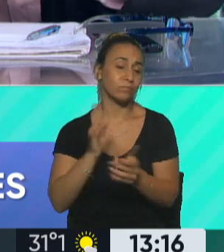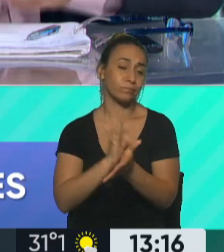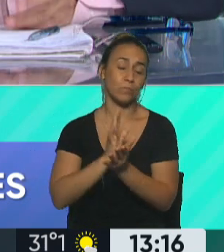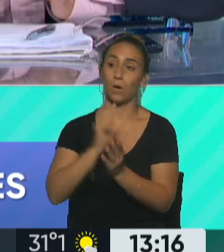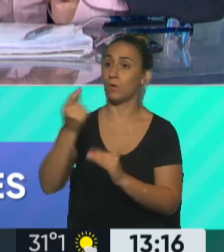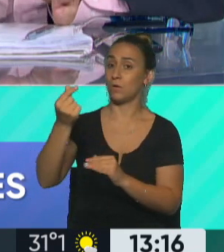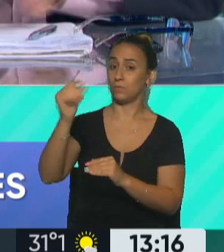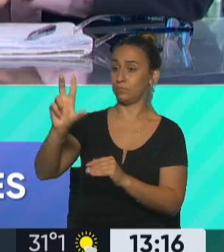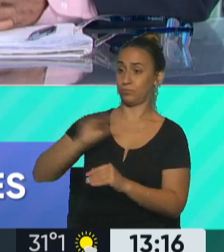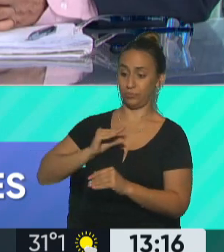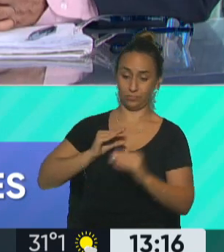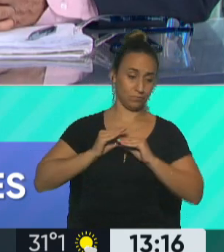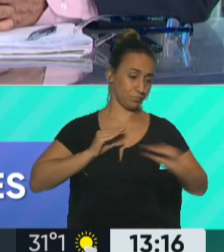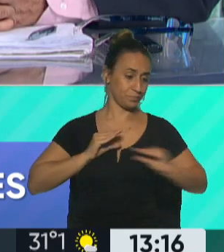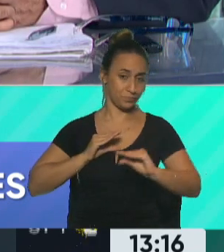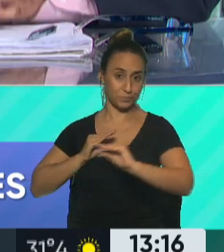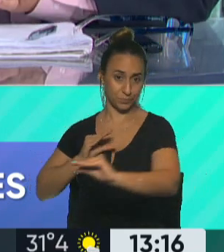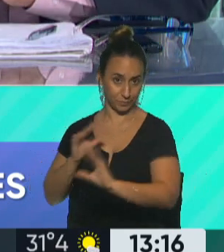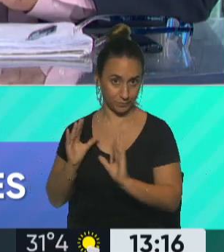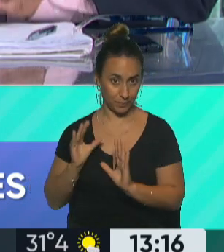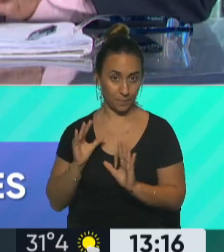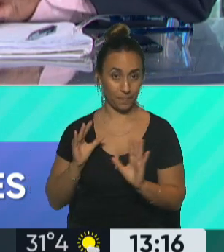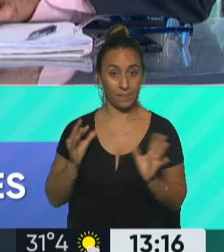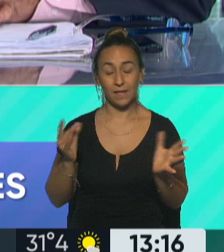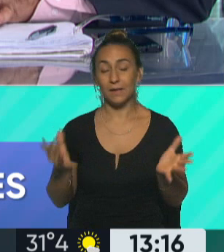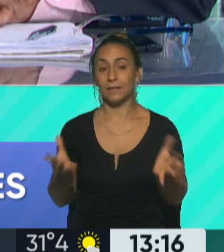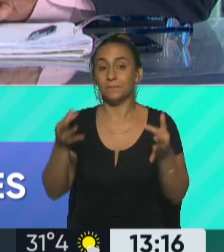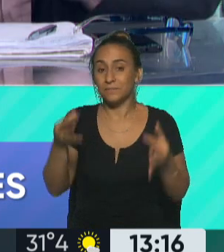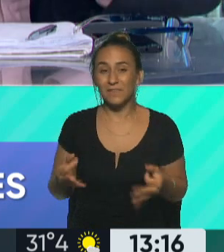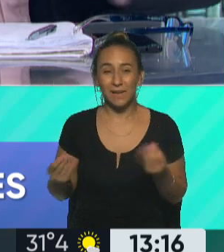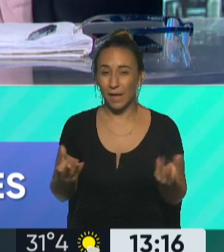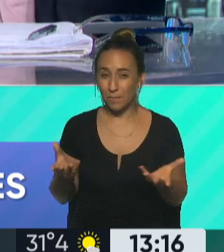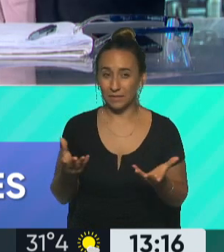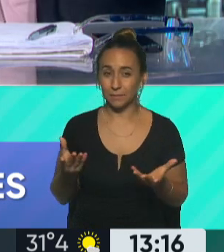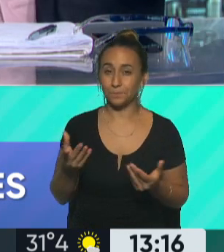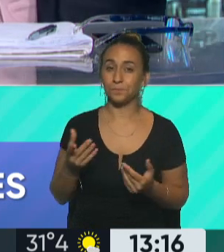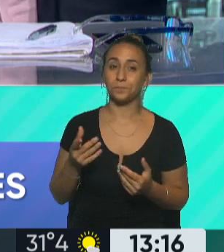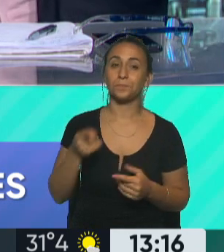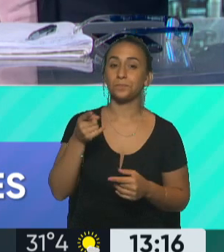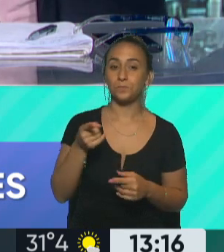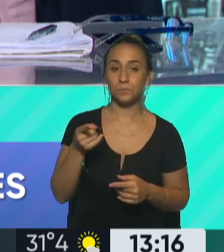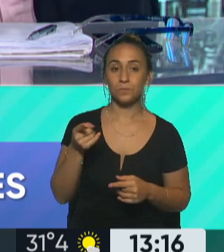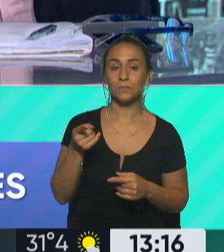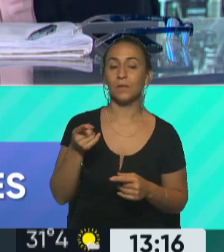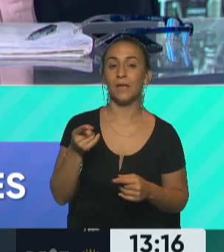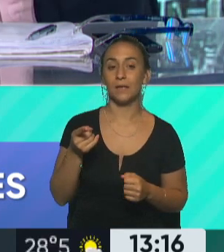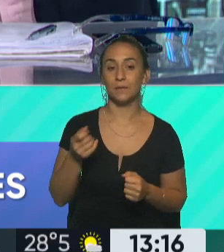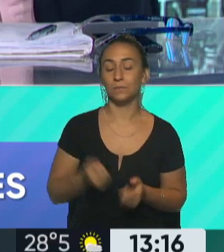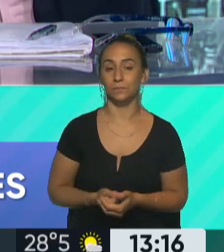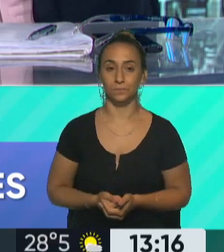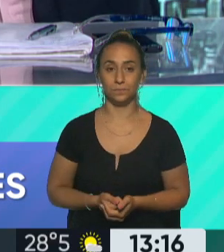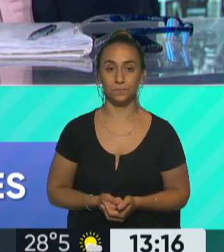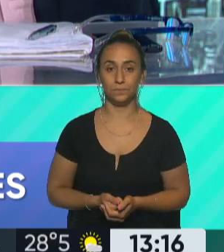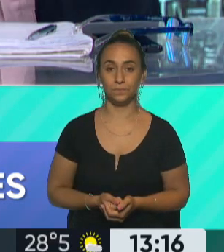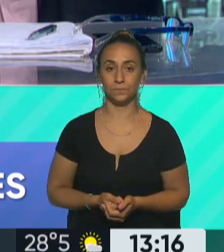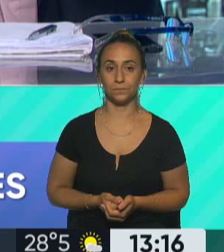para para recaudar s eh Qué está pasando con esto digamos Esto está visto con para el lado de del del